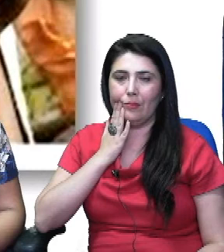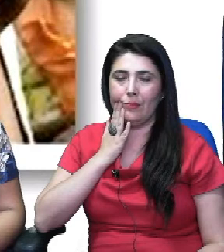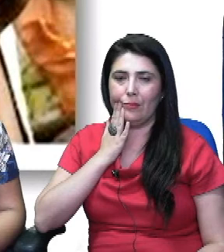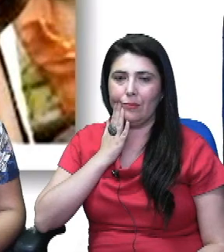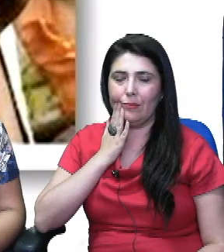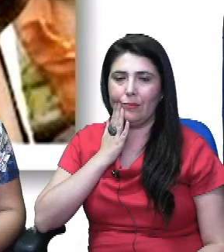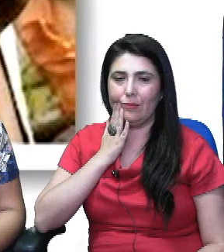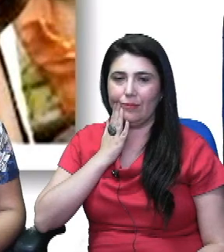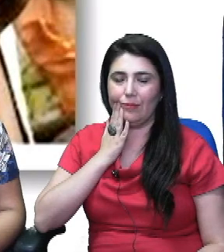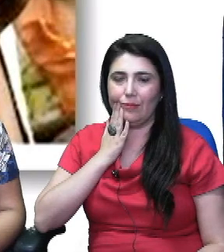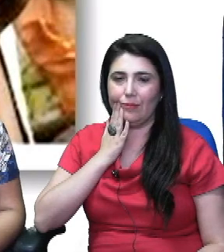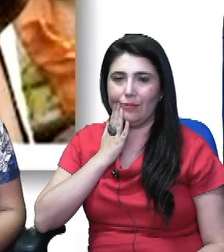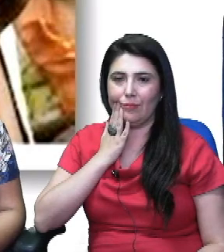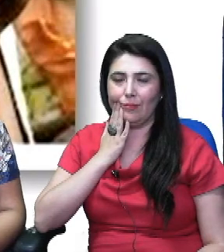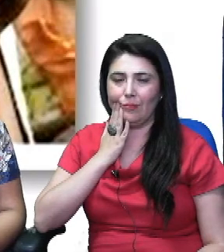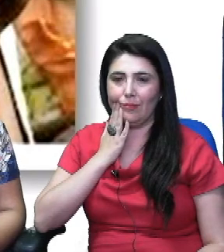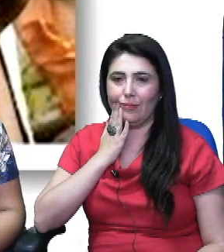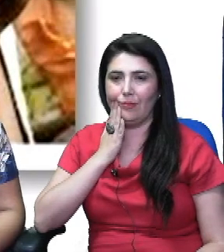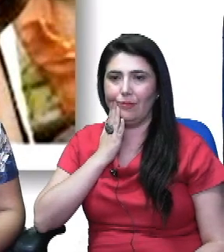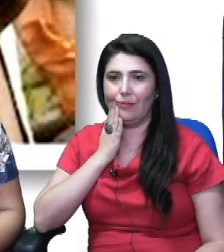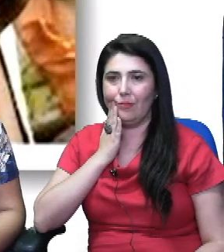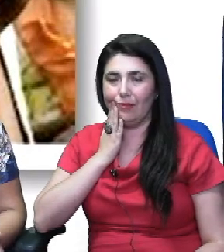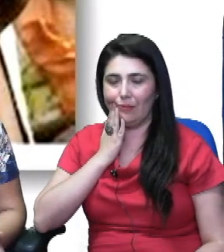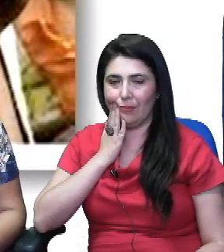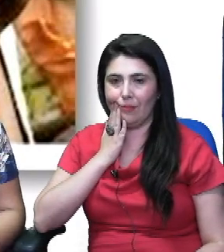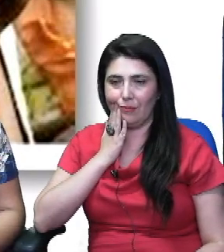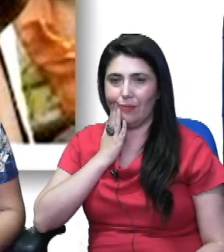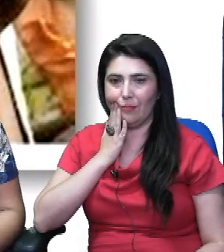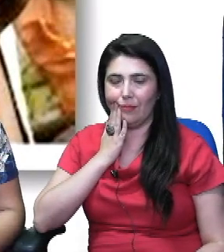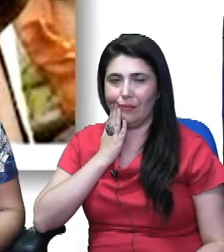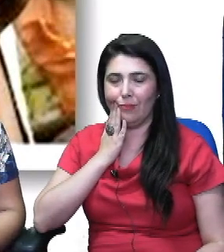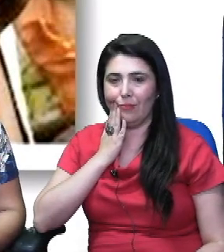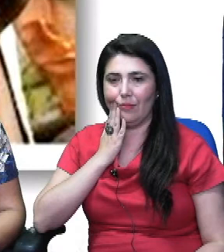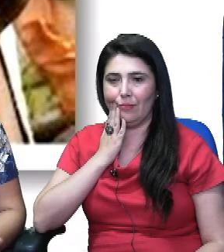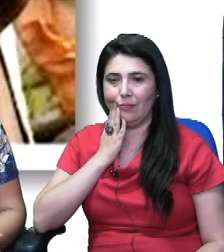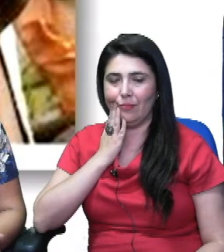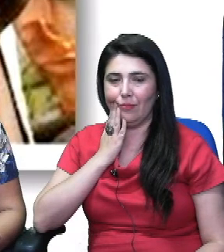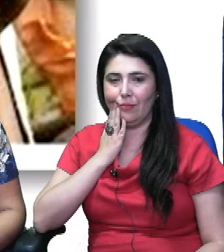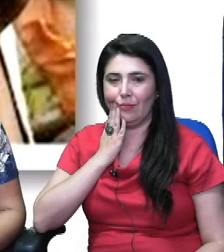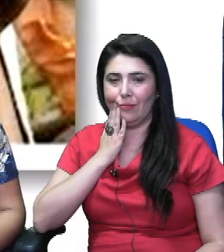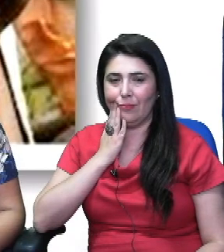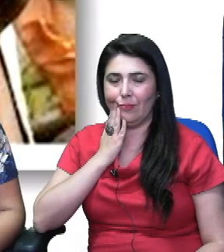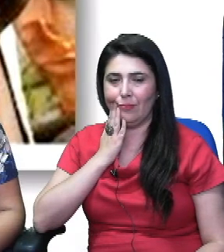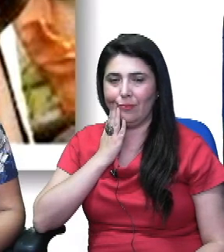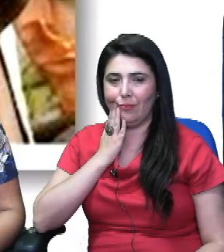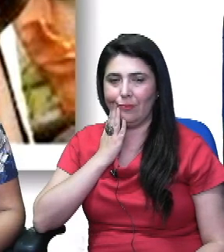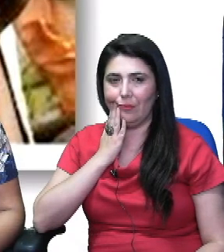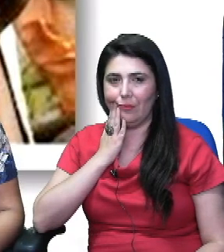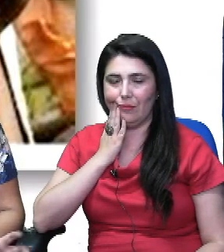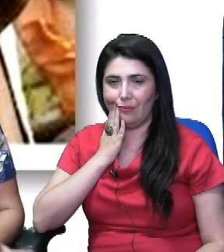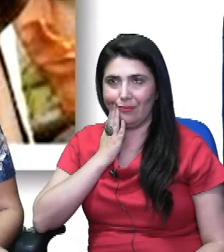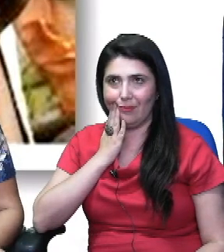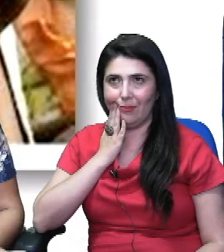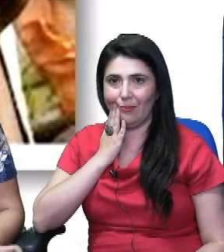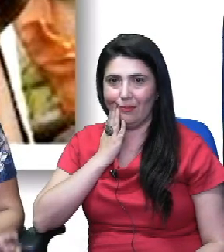también dentro del propósito, ¿cierto?, que se habla de estas acciones va a ser proteger y promover el bienestar psicosocial,